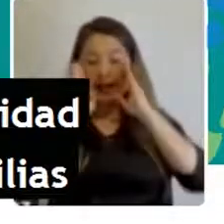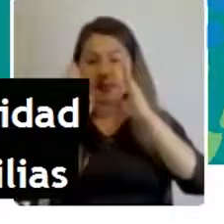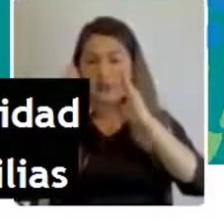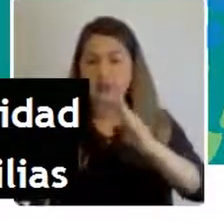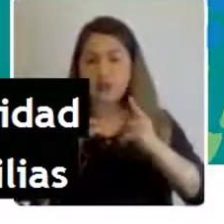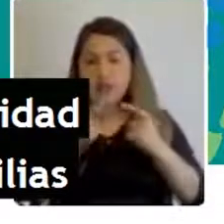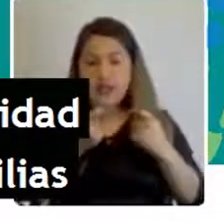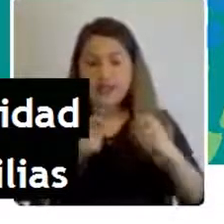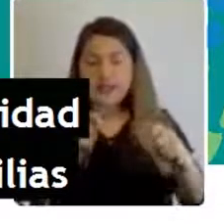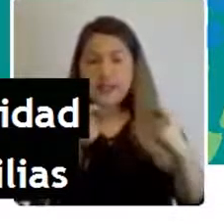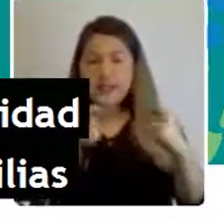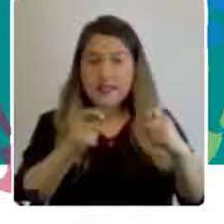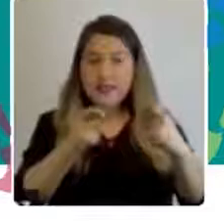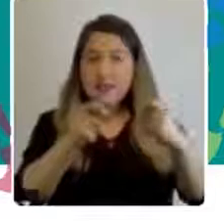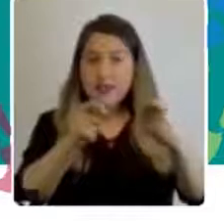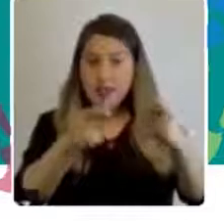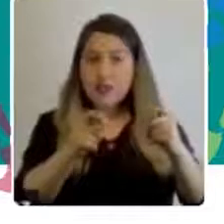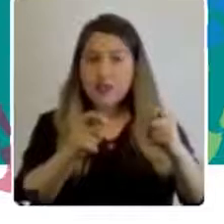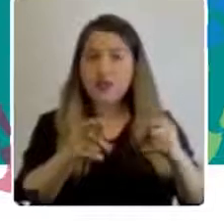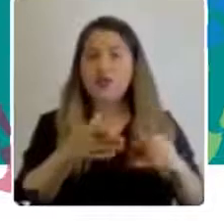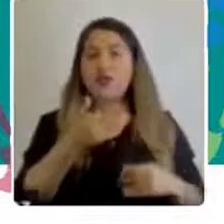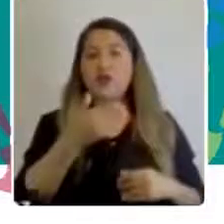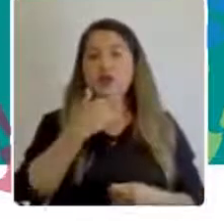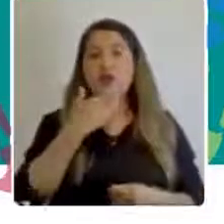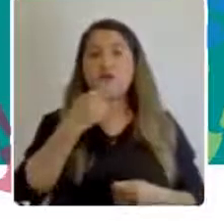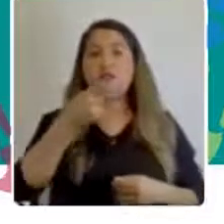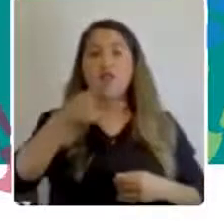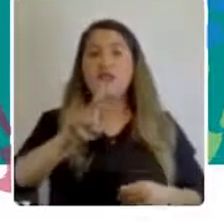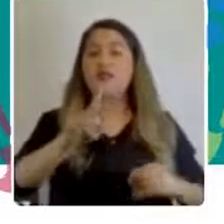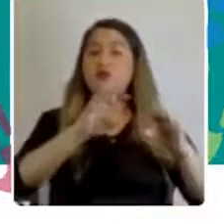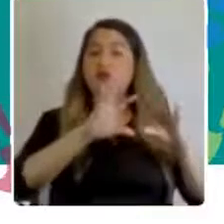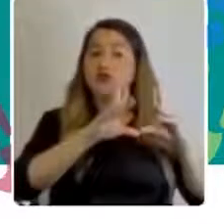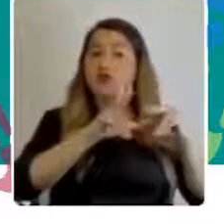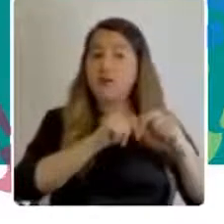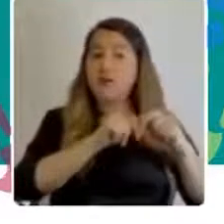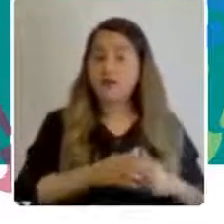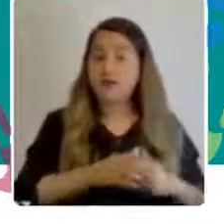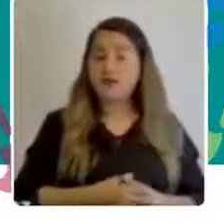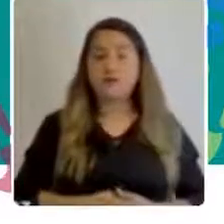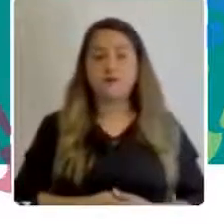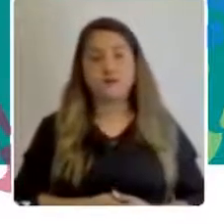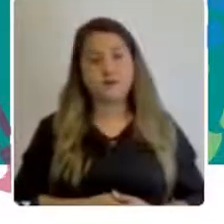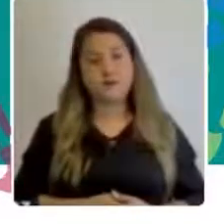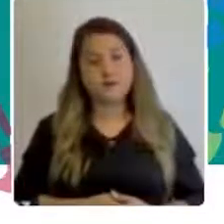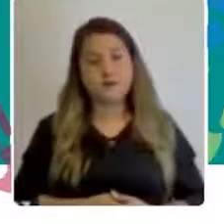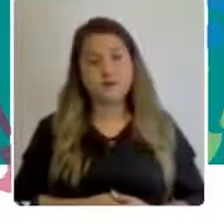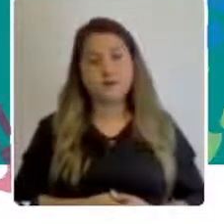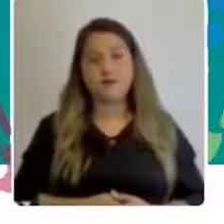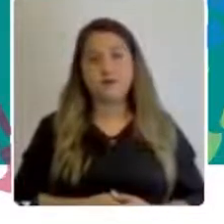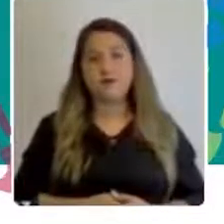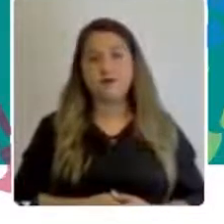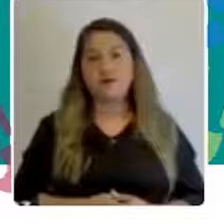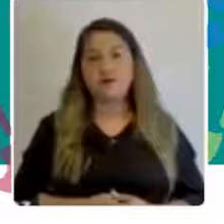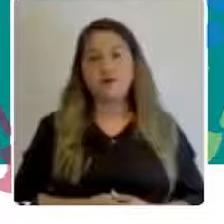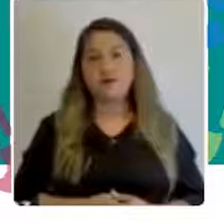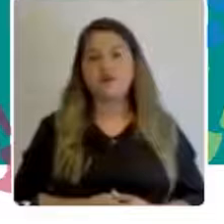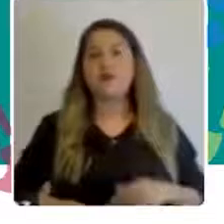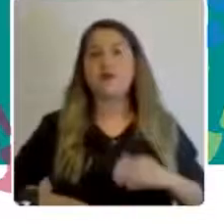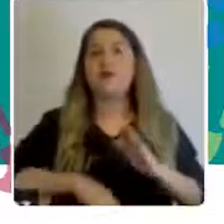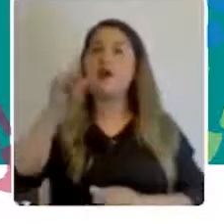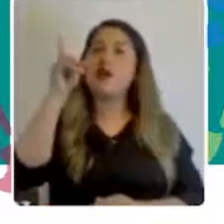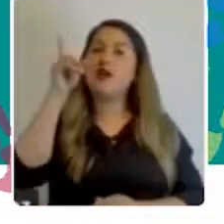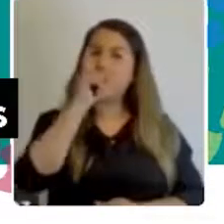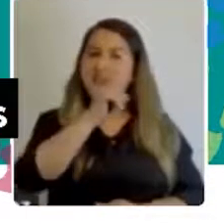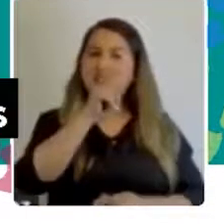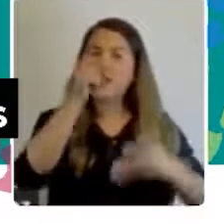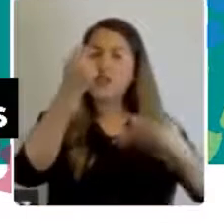and the family members. One of the most difficult tasks is obtaining a diagnosis. And we found that in several